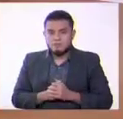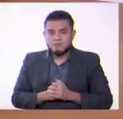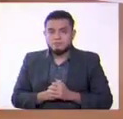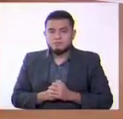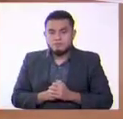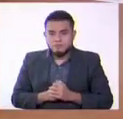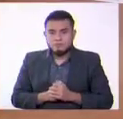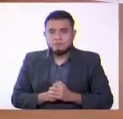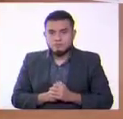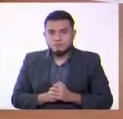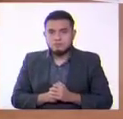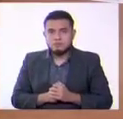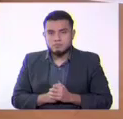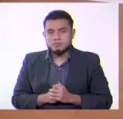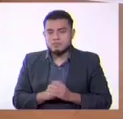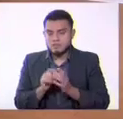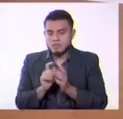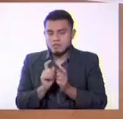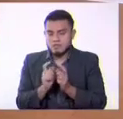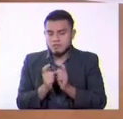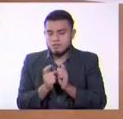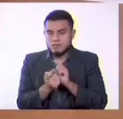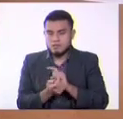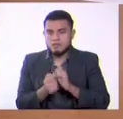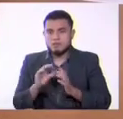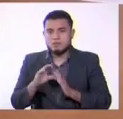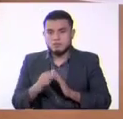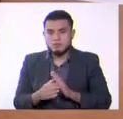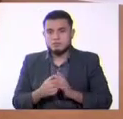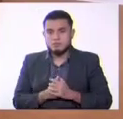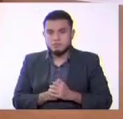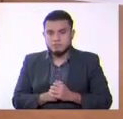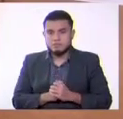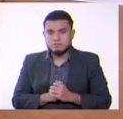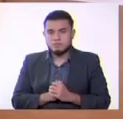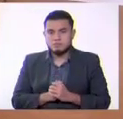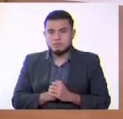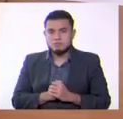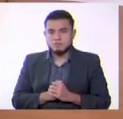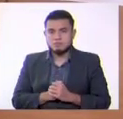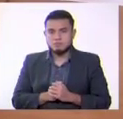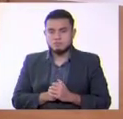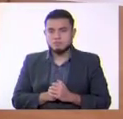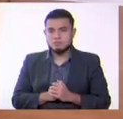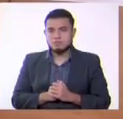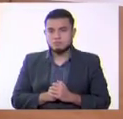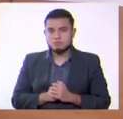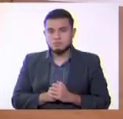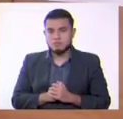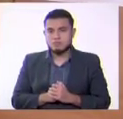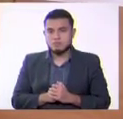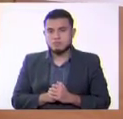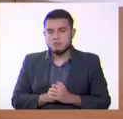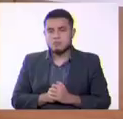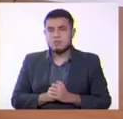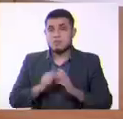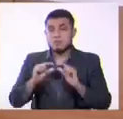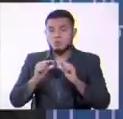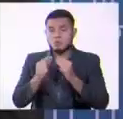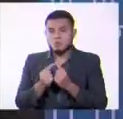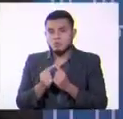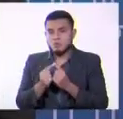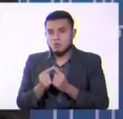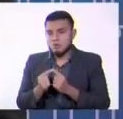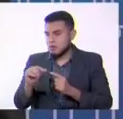Además, configuran las culturas. Hemos hablado el caso justamente de un grupo que se traslada